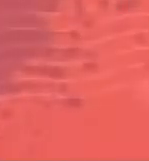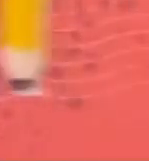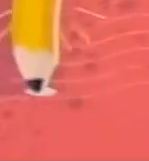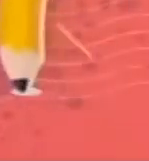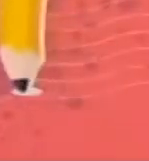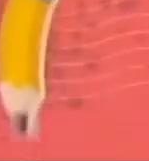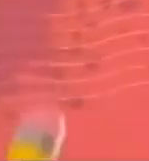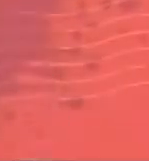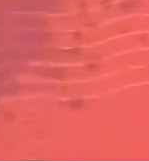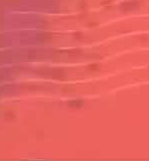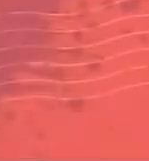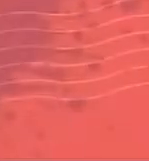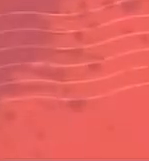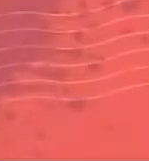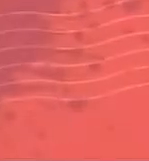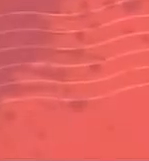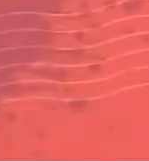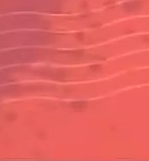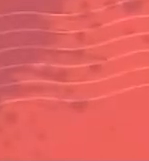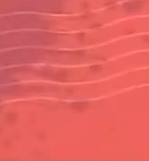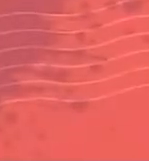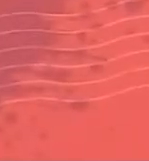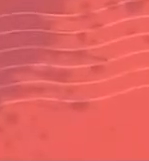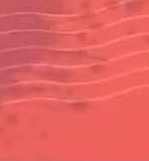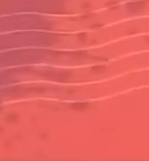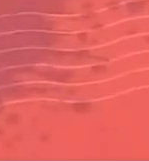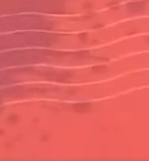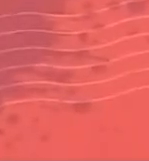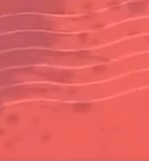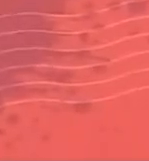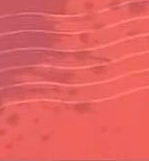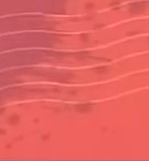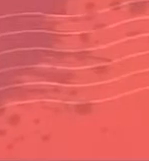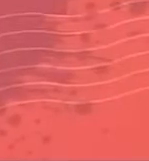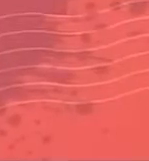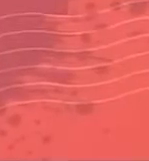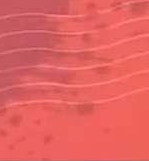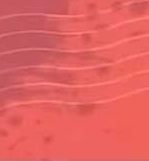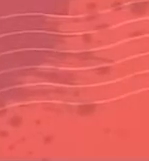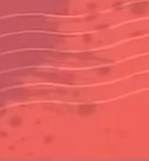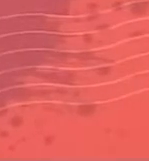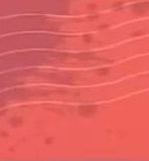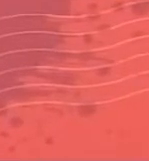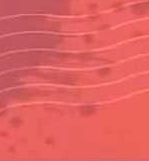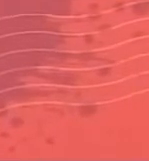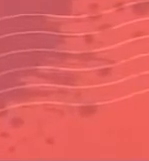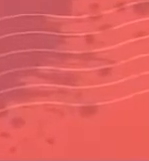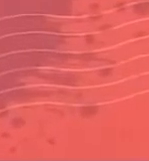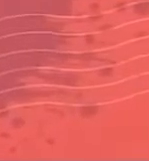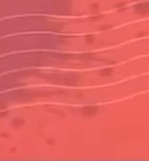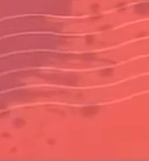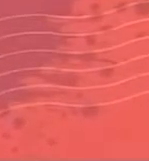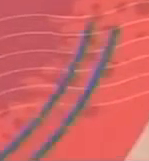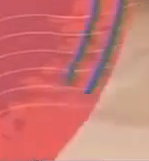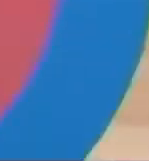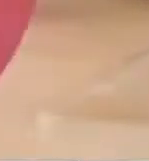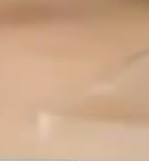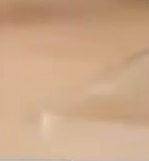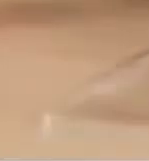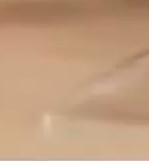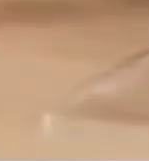Aprende y practica tus valores en casa y desarrolla tus emociones. Este es el segmento de Apoyo